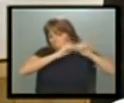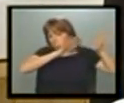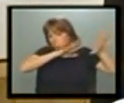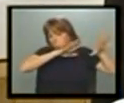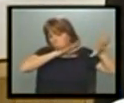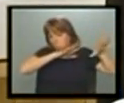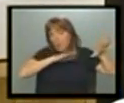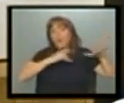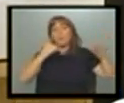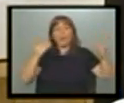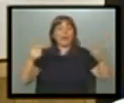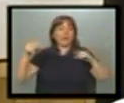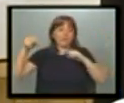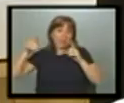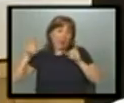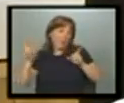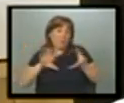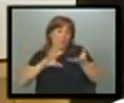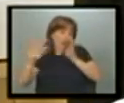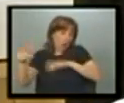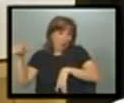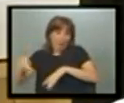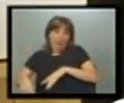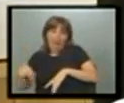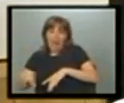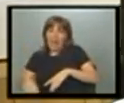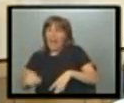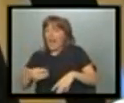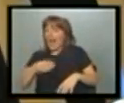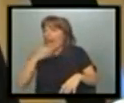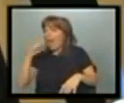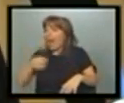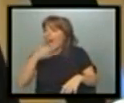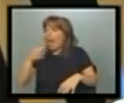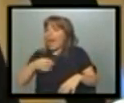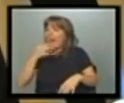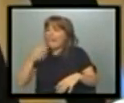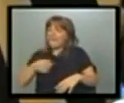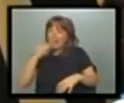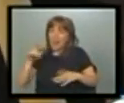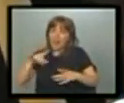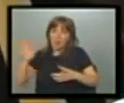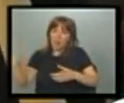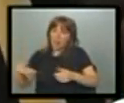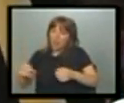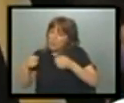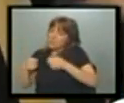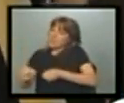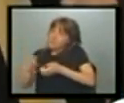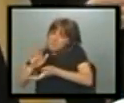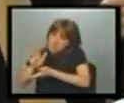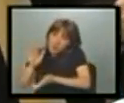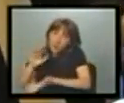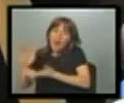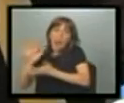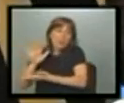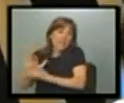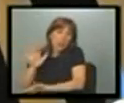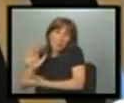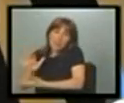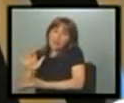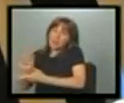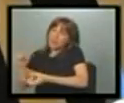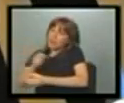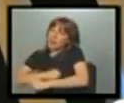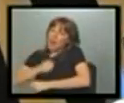que se entienda bien, aparece Marijuana y dice, yo jamás metería preso al hijo de Báez para que, bueno, presionada a la familia y